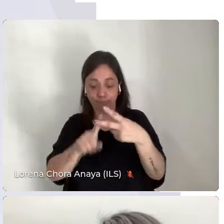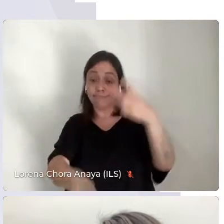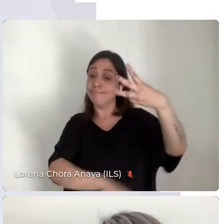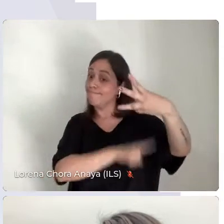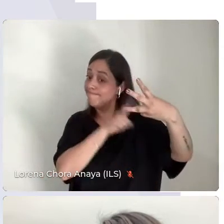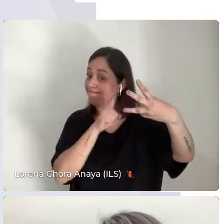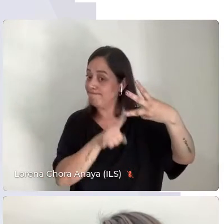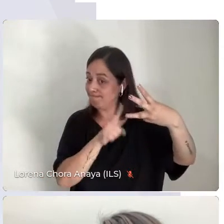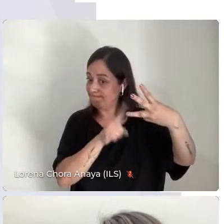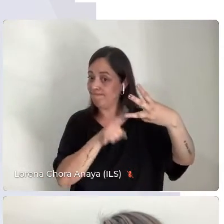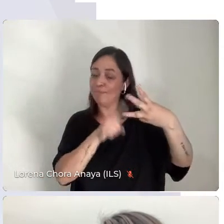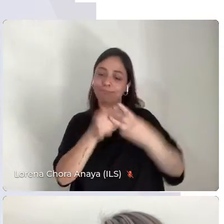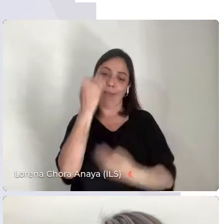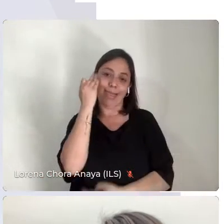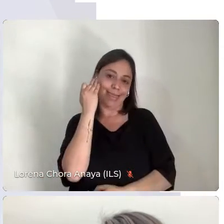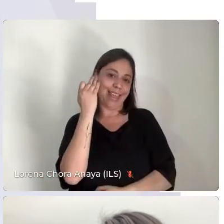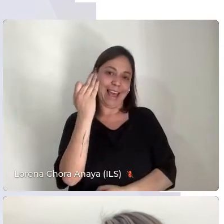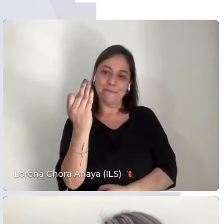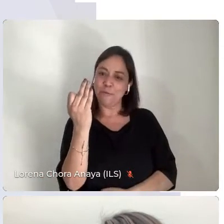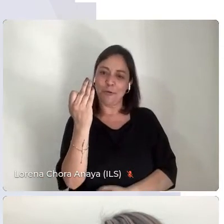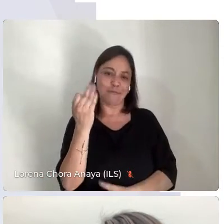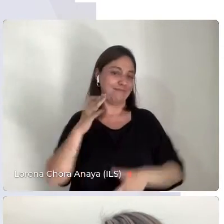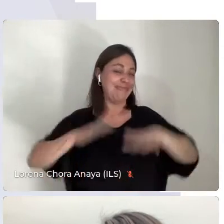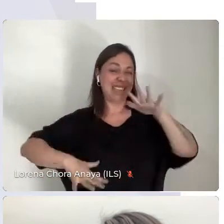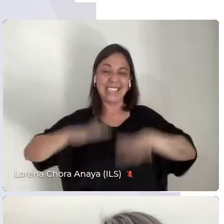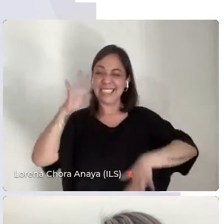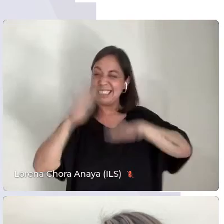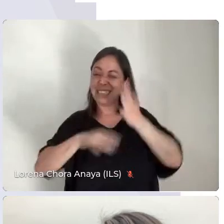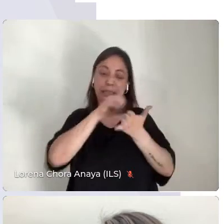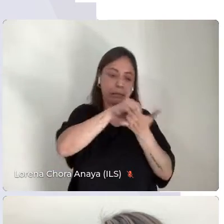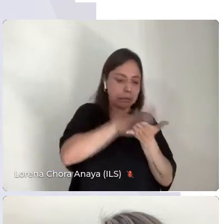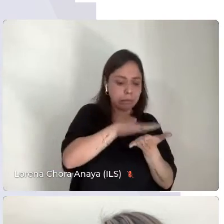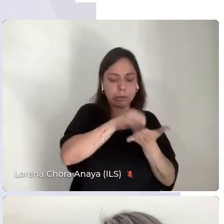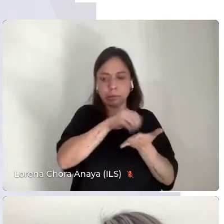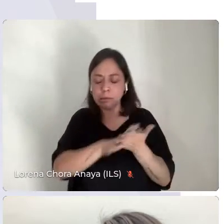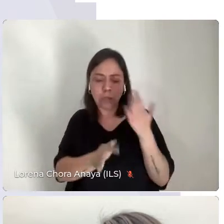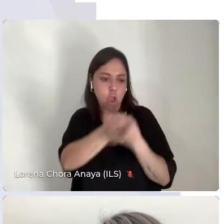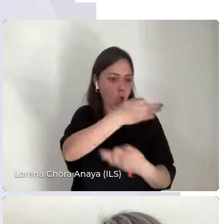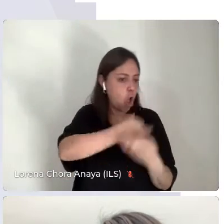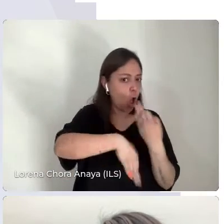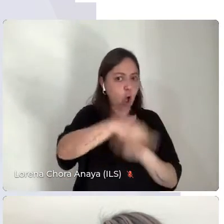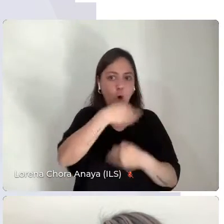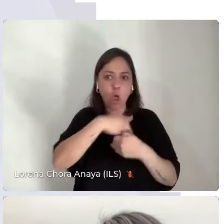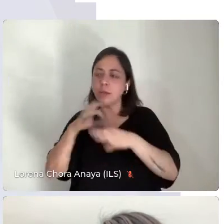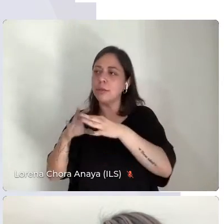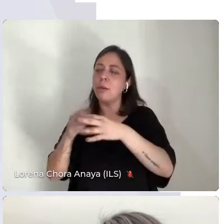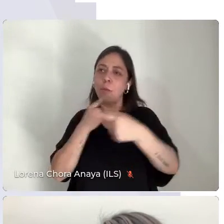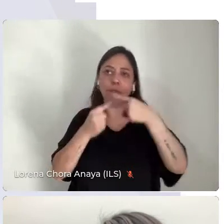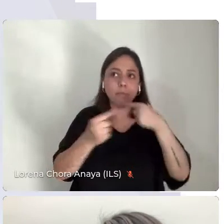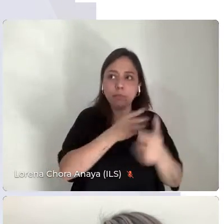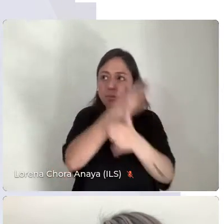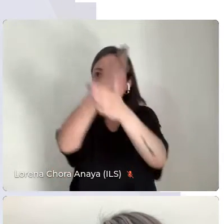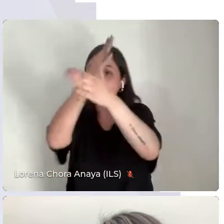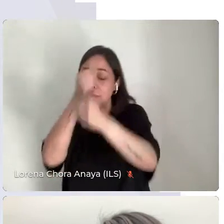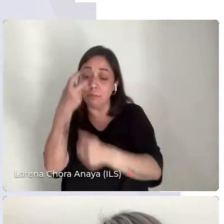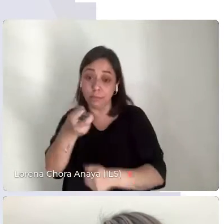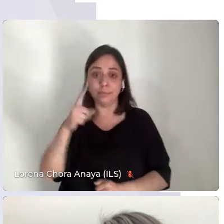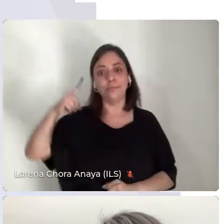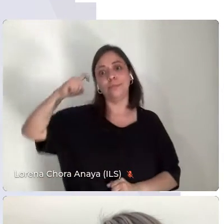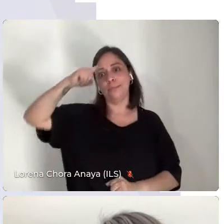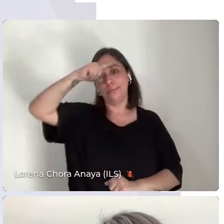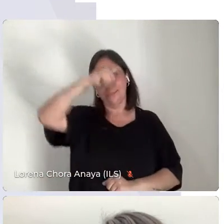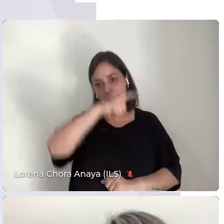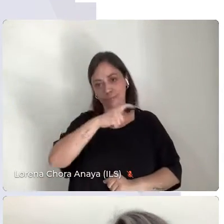las agendas son difíciles de alinear para todos, entonces tienes que hacer este esfuerzo en donde no necesariamente